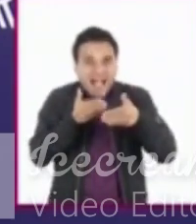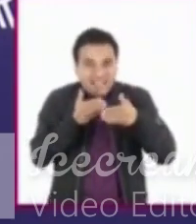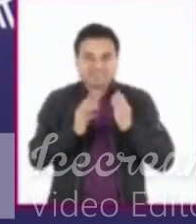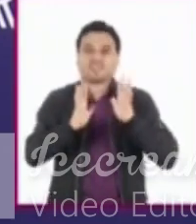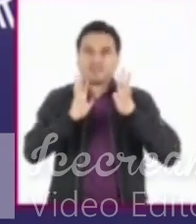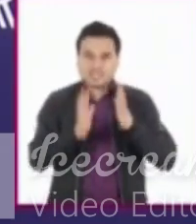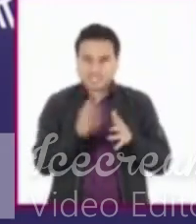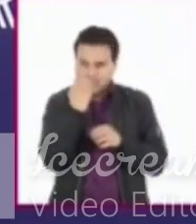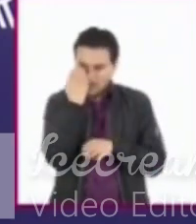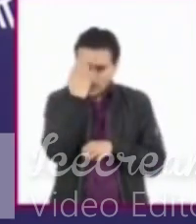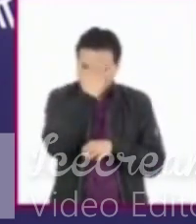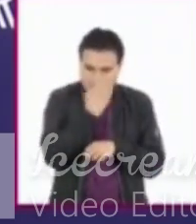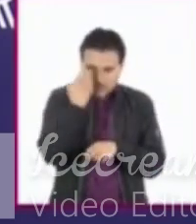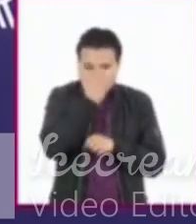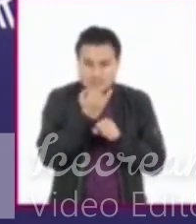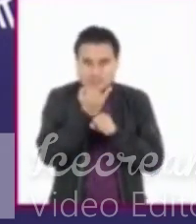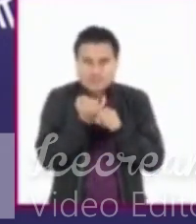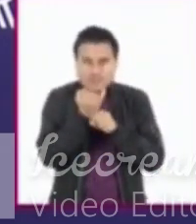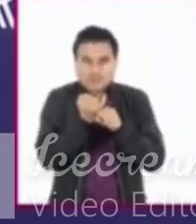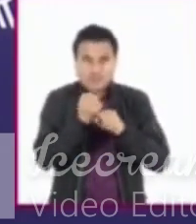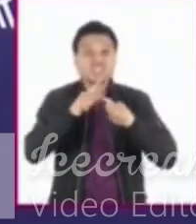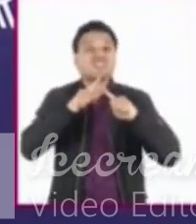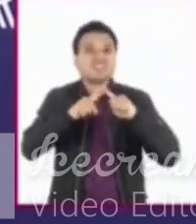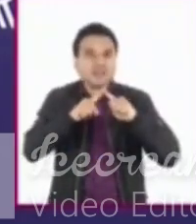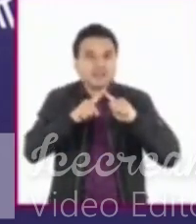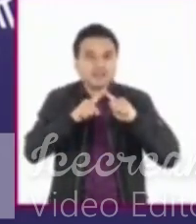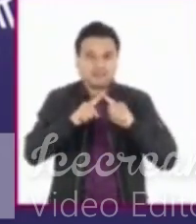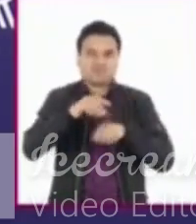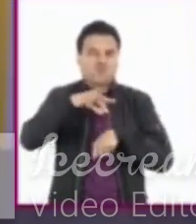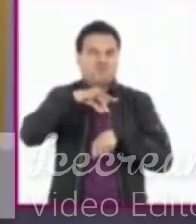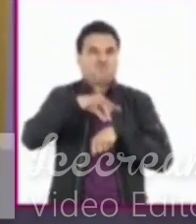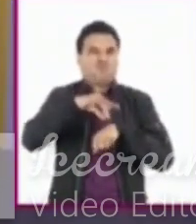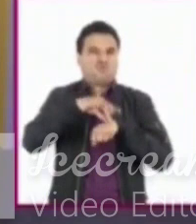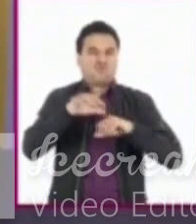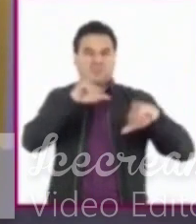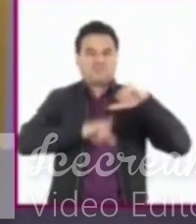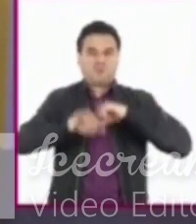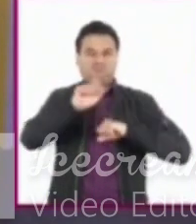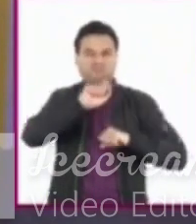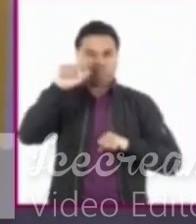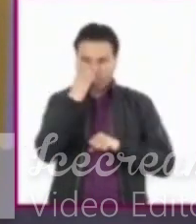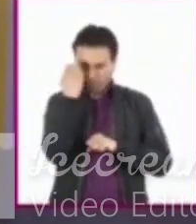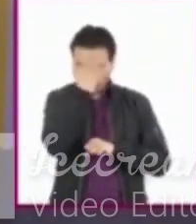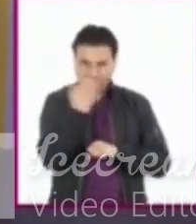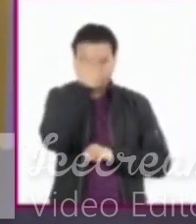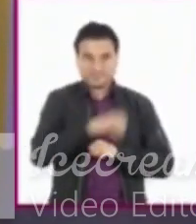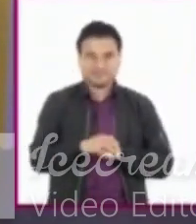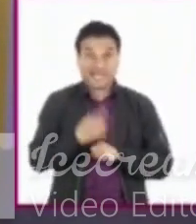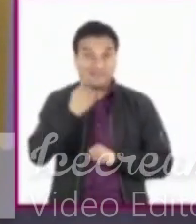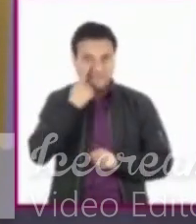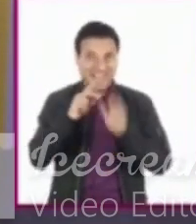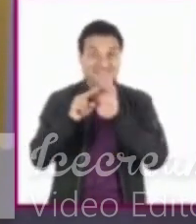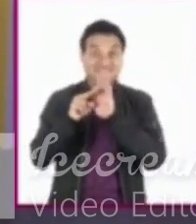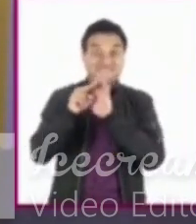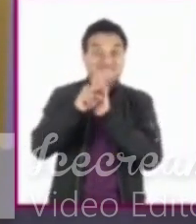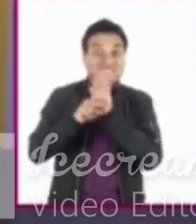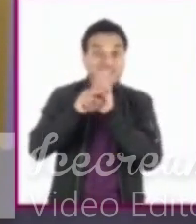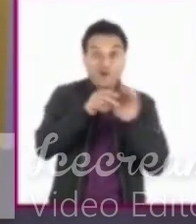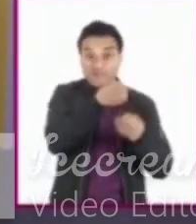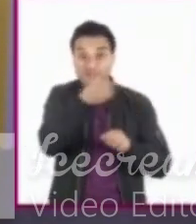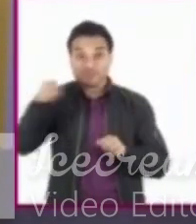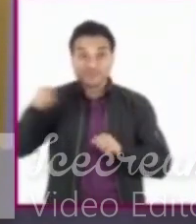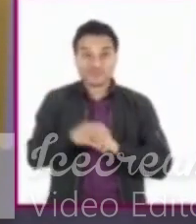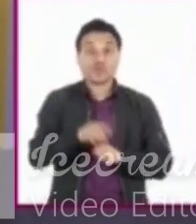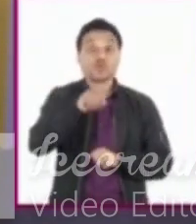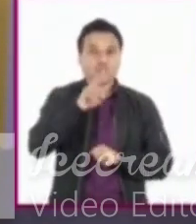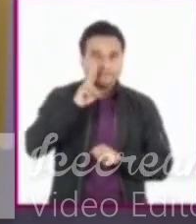la venta por personas certificadas en el área. Veamos el siguiente video y centremos nuestra atención en